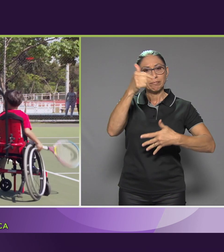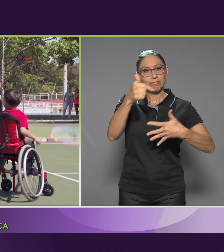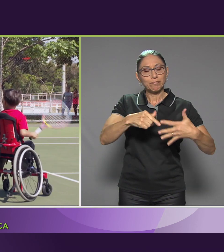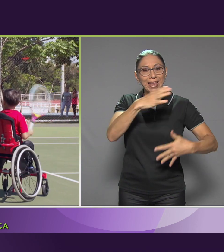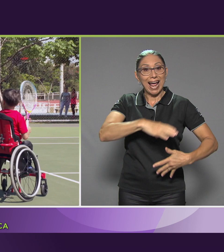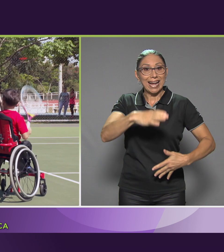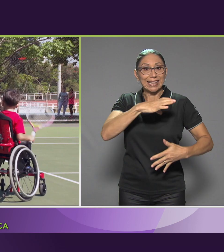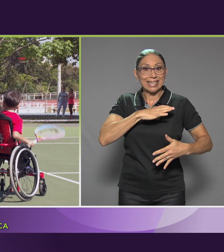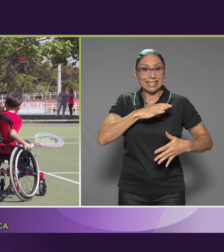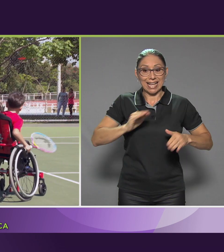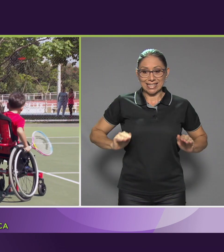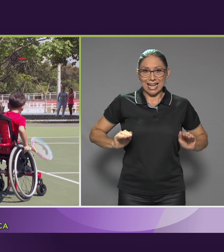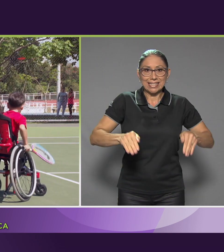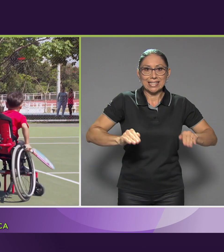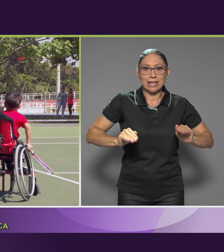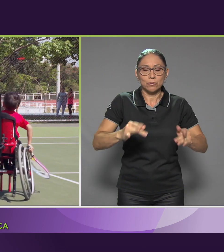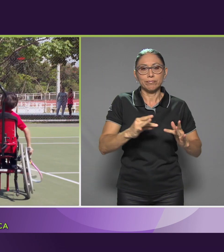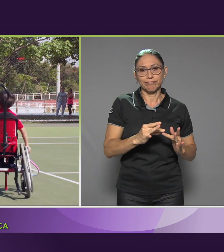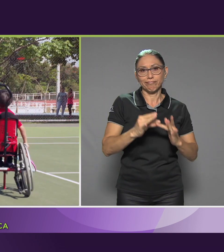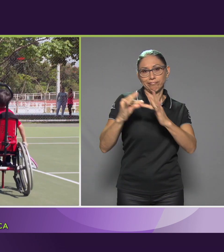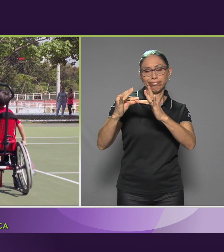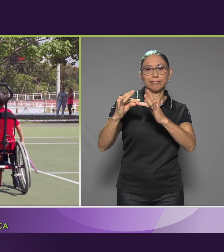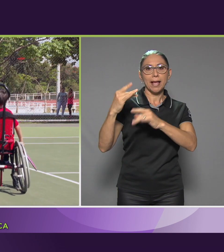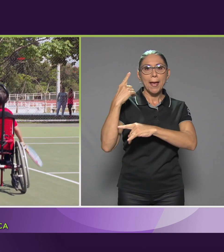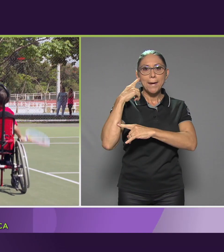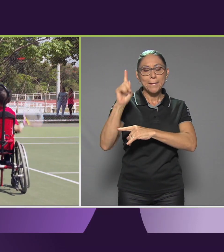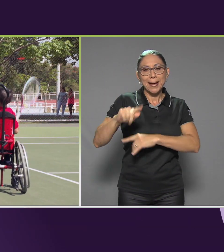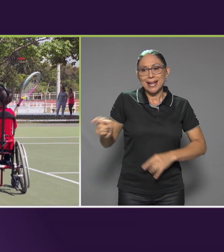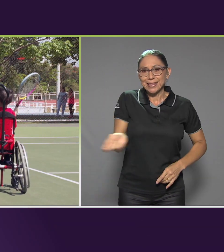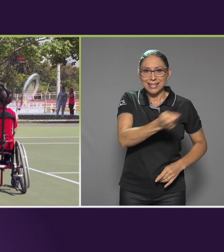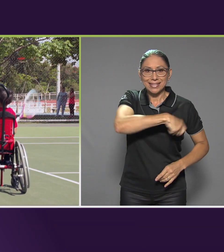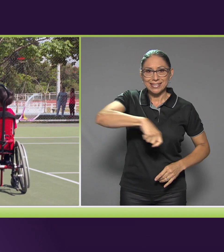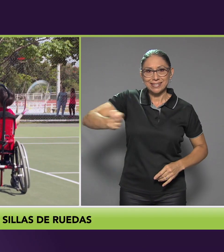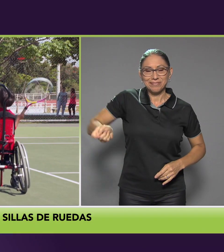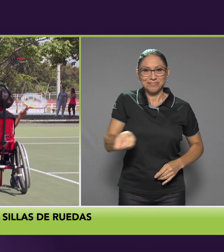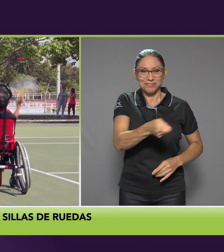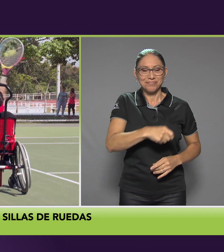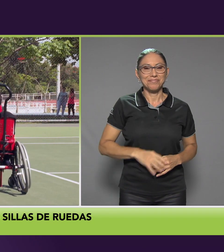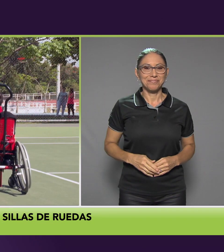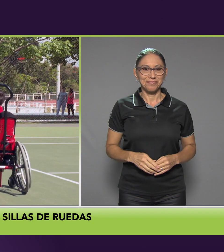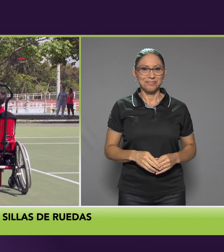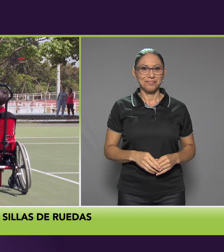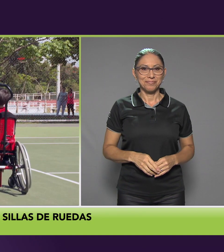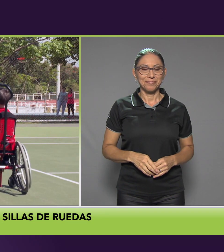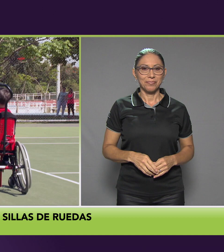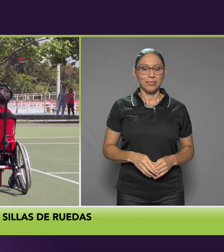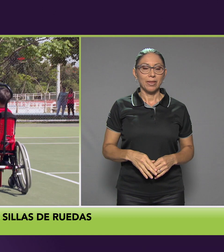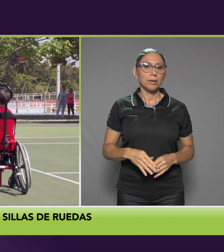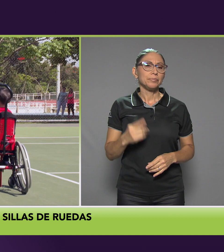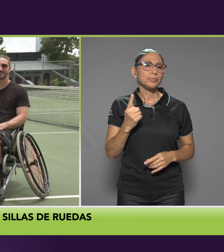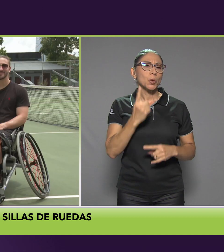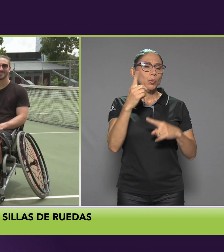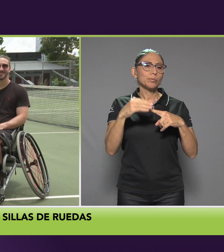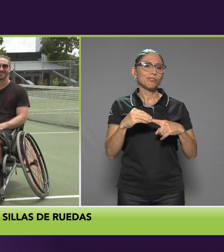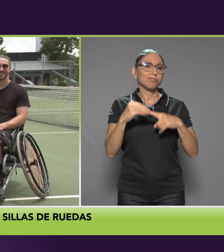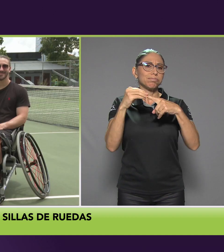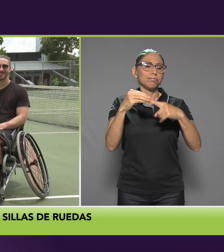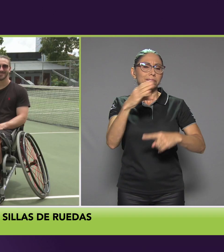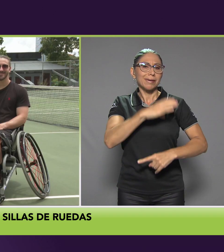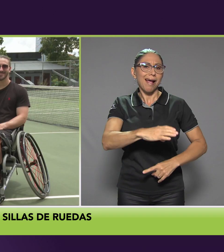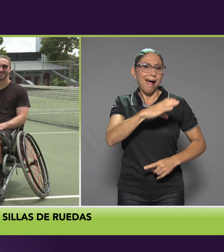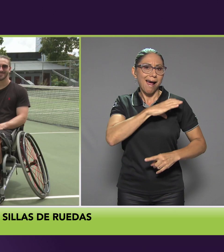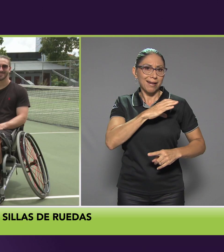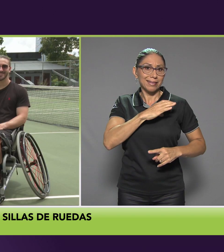silla de ruedas, especialmente para el tenis en silla de ruedas. Bueno, una de las principales características